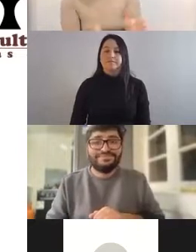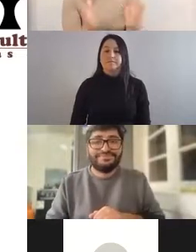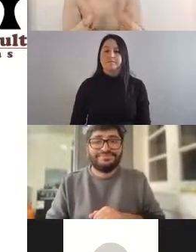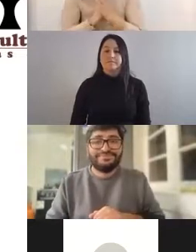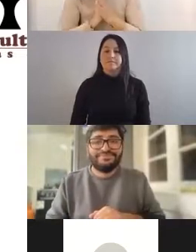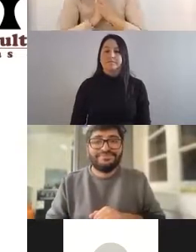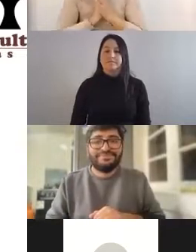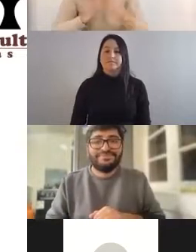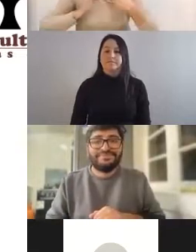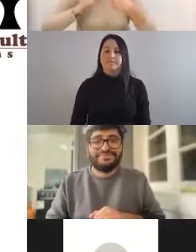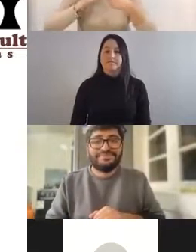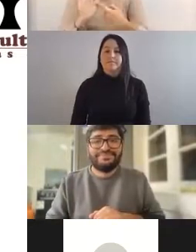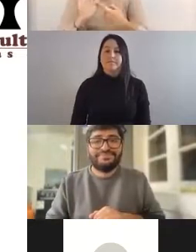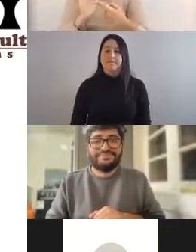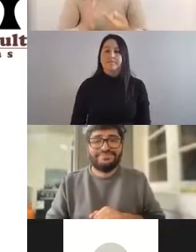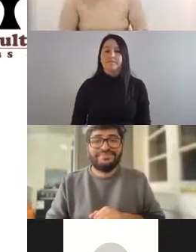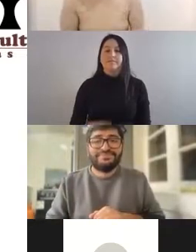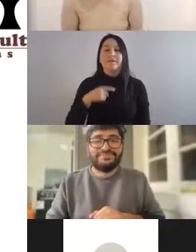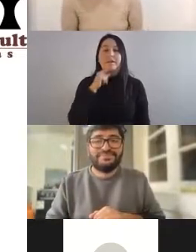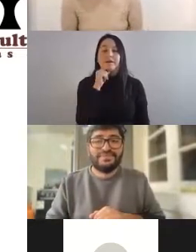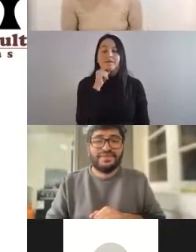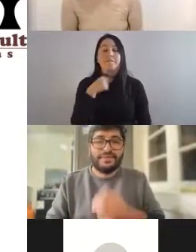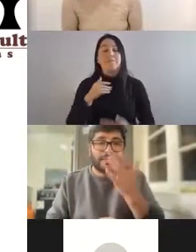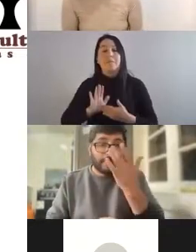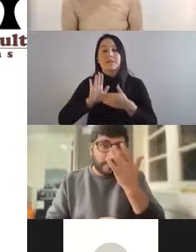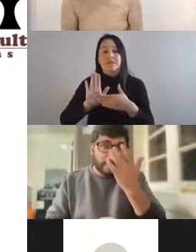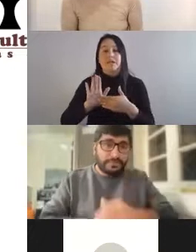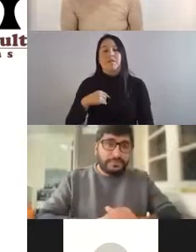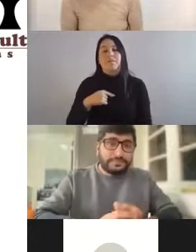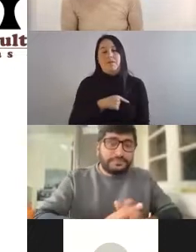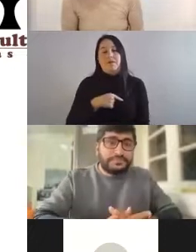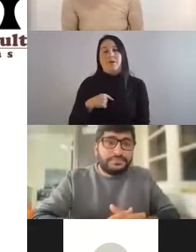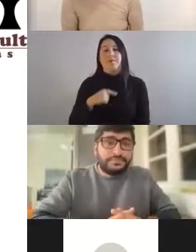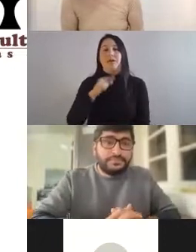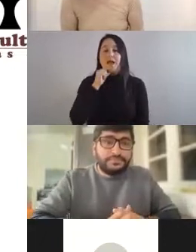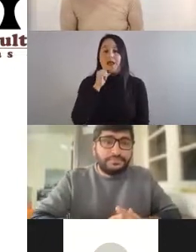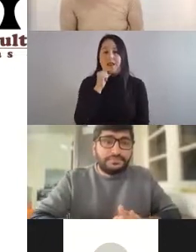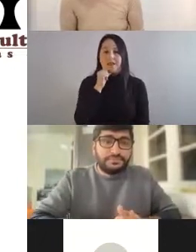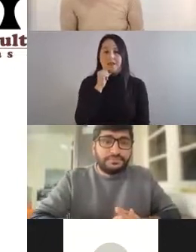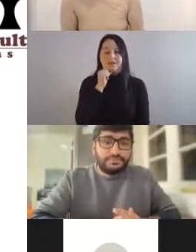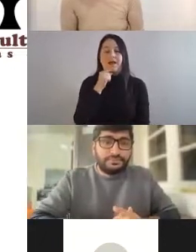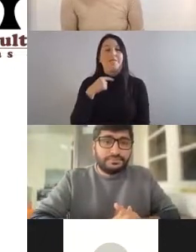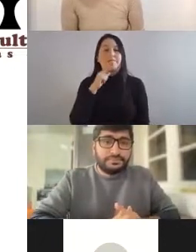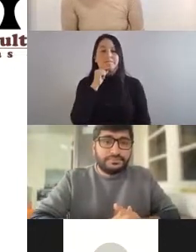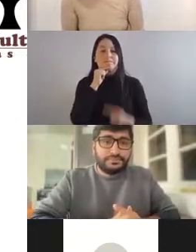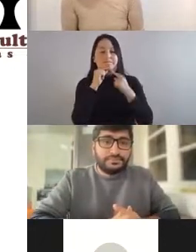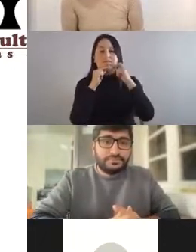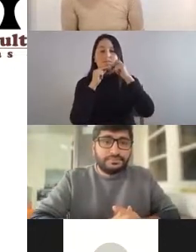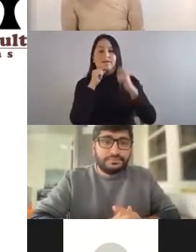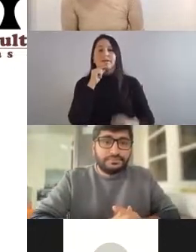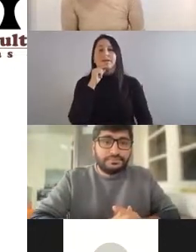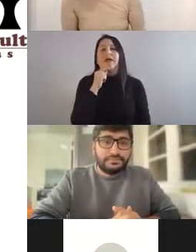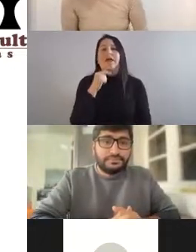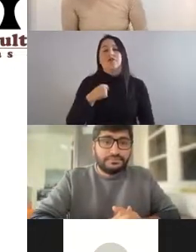Absolutamente. Ay, sí, bueno, me presento, mi nombre es Alicia Collante, esta es mi seña, yo soy intérprete en